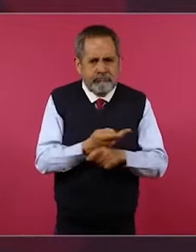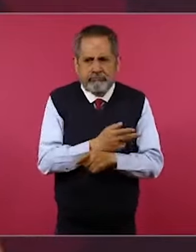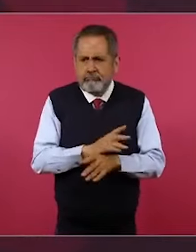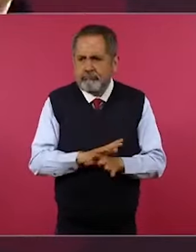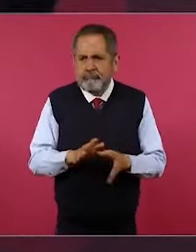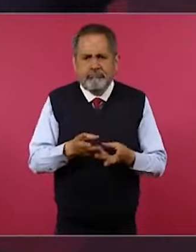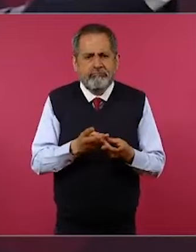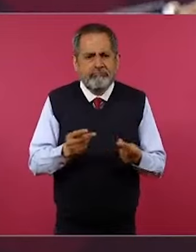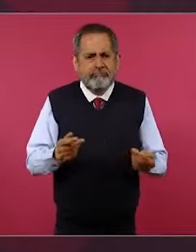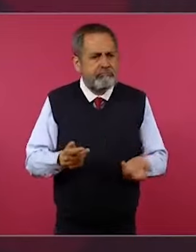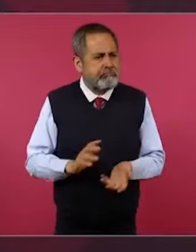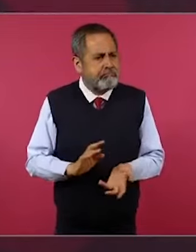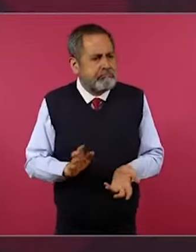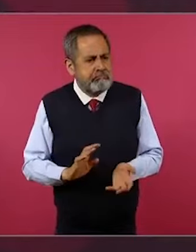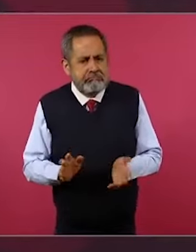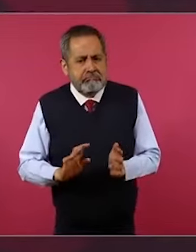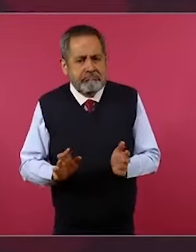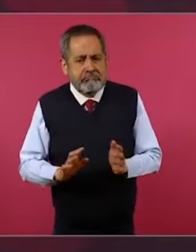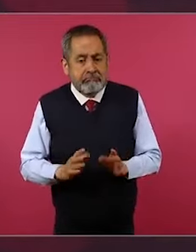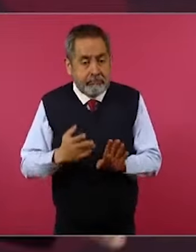Pero ¿cómo estaba antes de la elección?